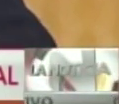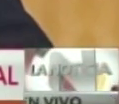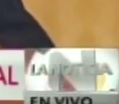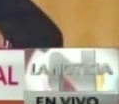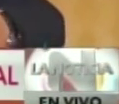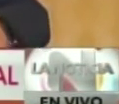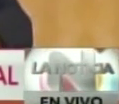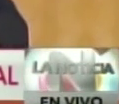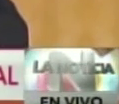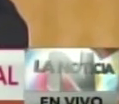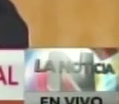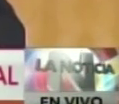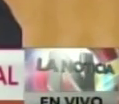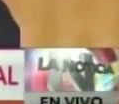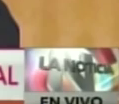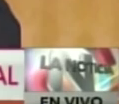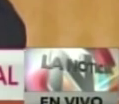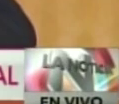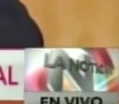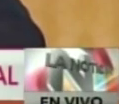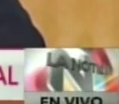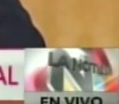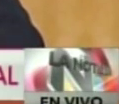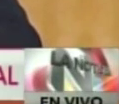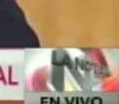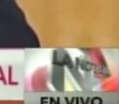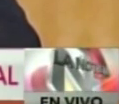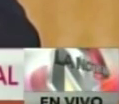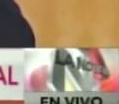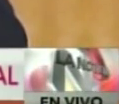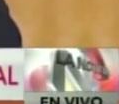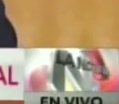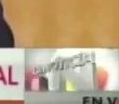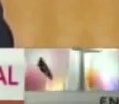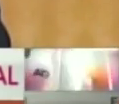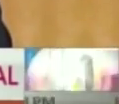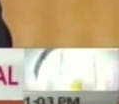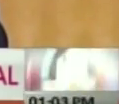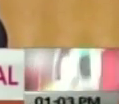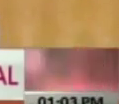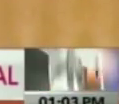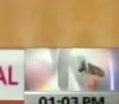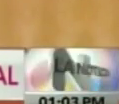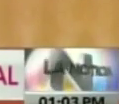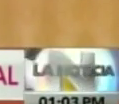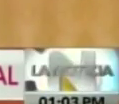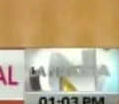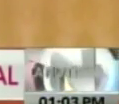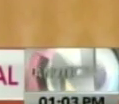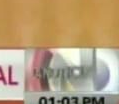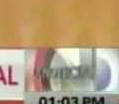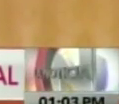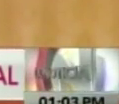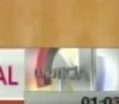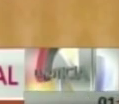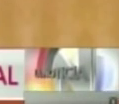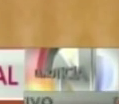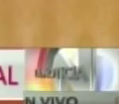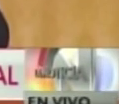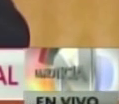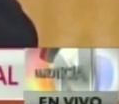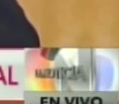alineados, que congregan nada más y nada menos que 120 países del mundo, correspondientes